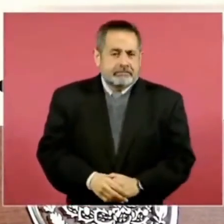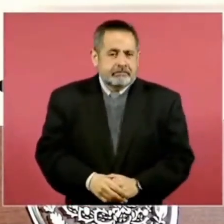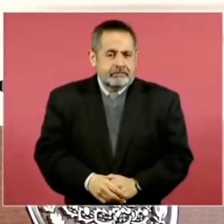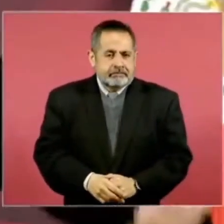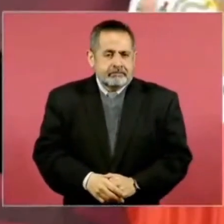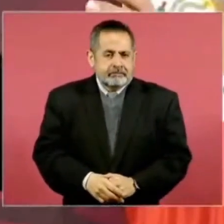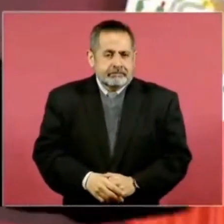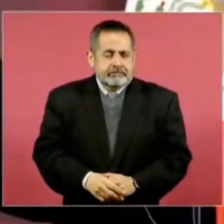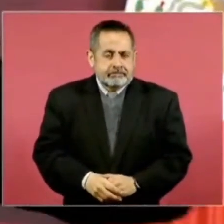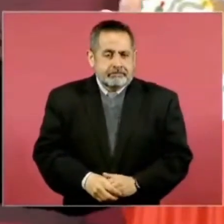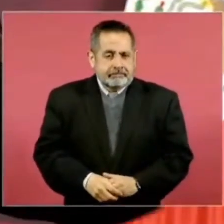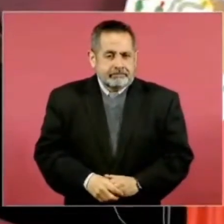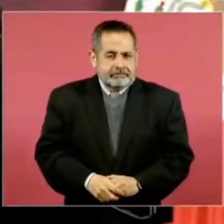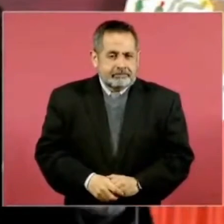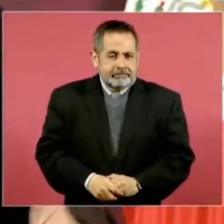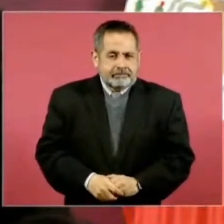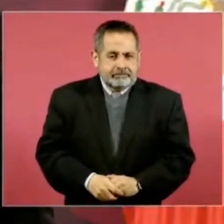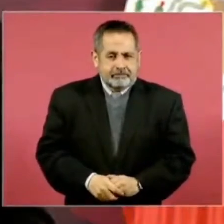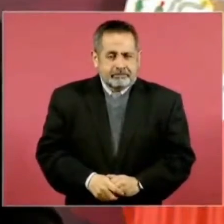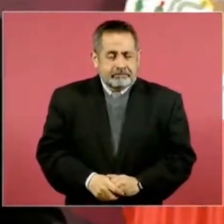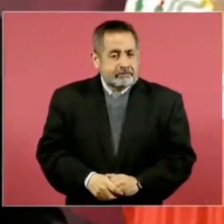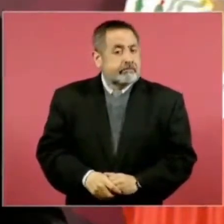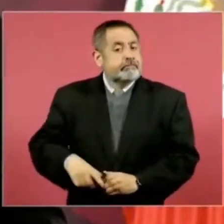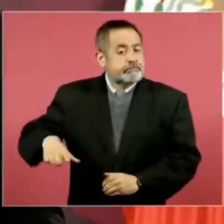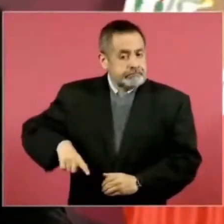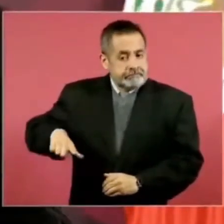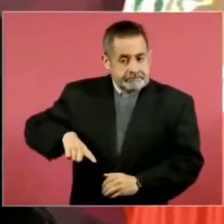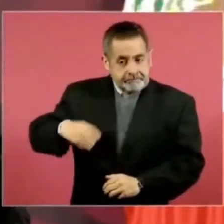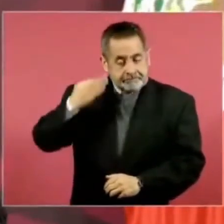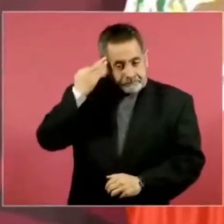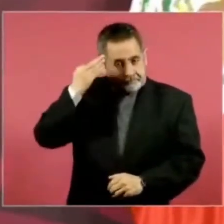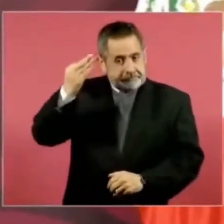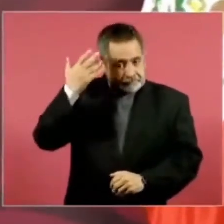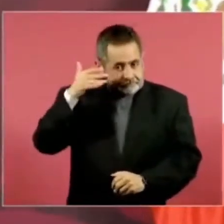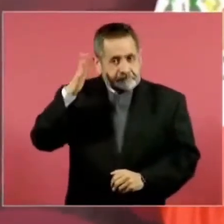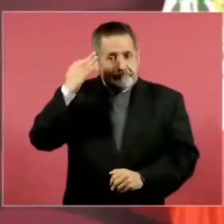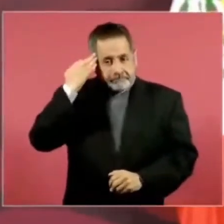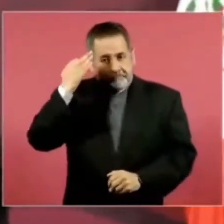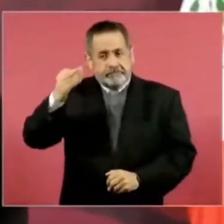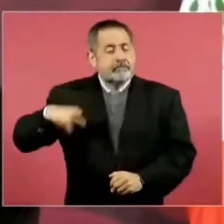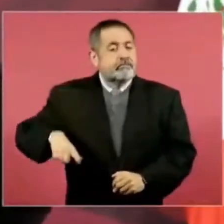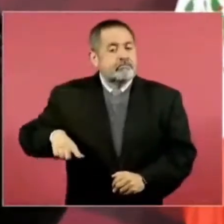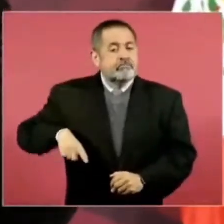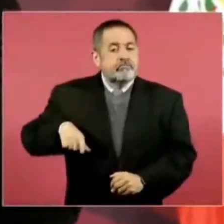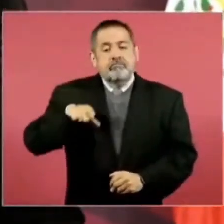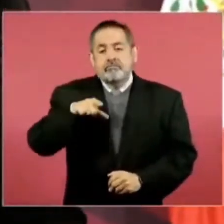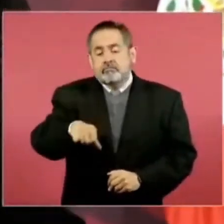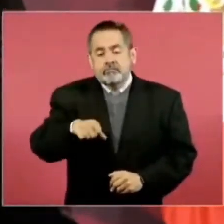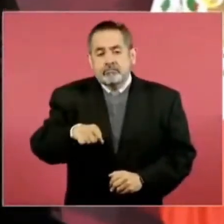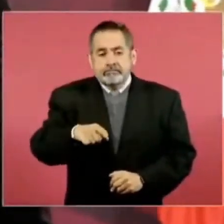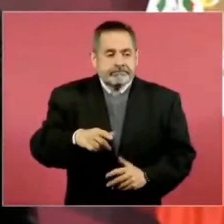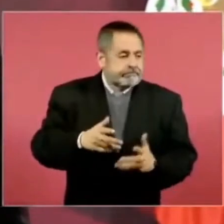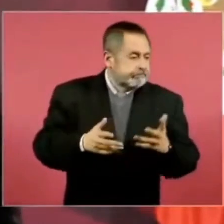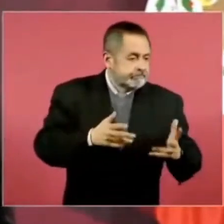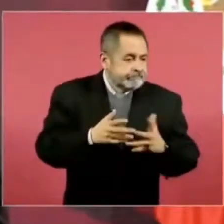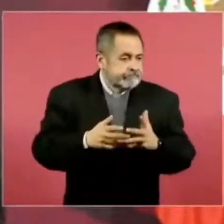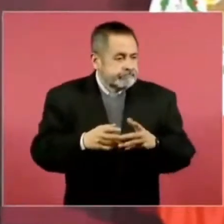Fue el gobierno que llevó a la práctica por primera vez un rescate